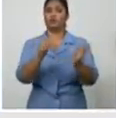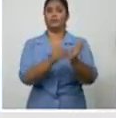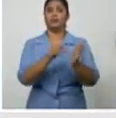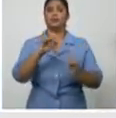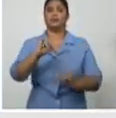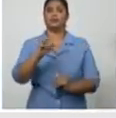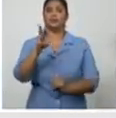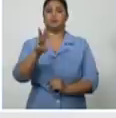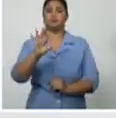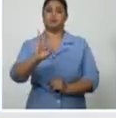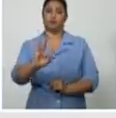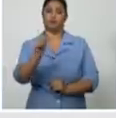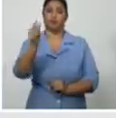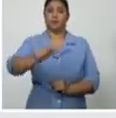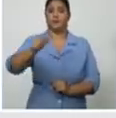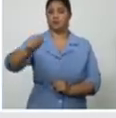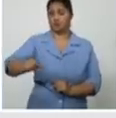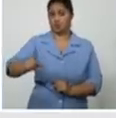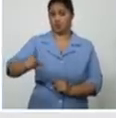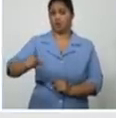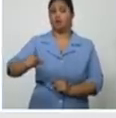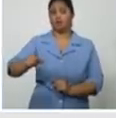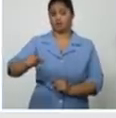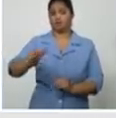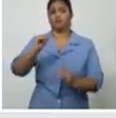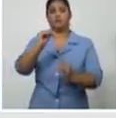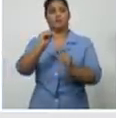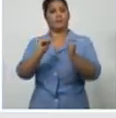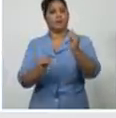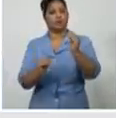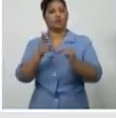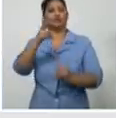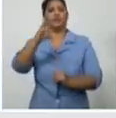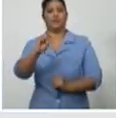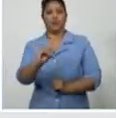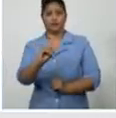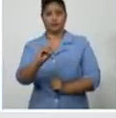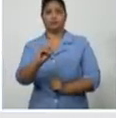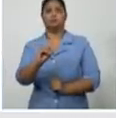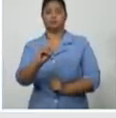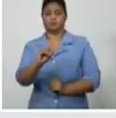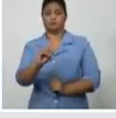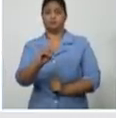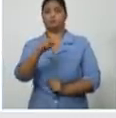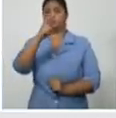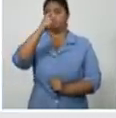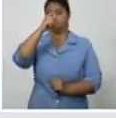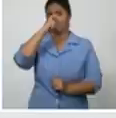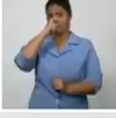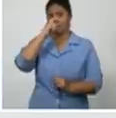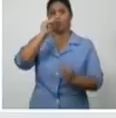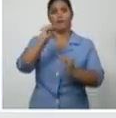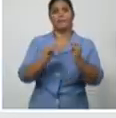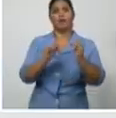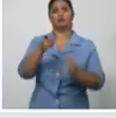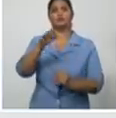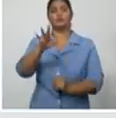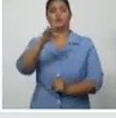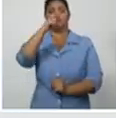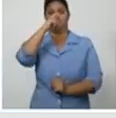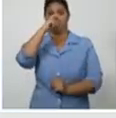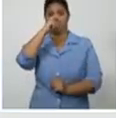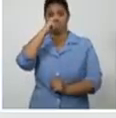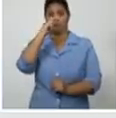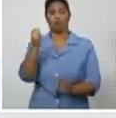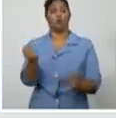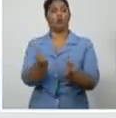11.638 pacientes en edades pediátricas diagnosticados en Cuba desde el inicio de la pandemia,